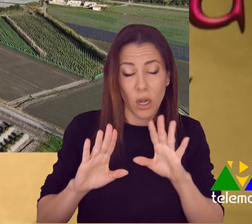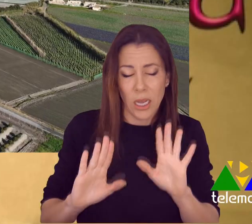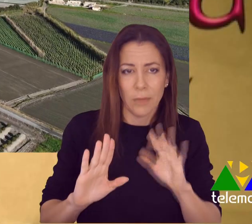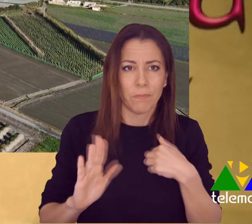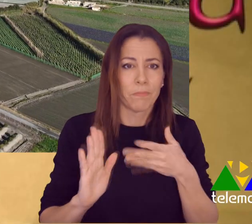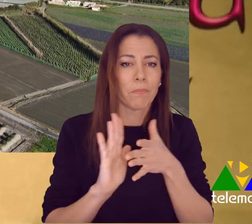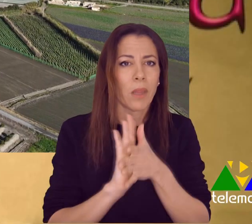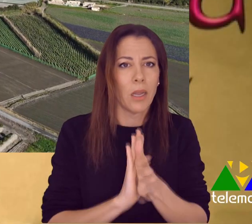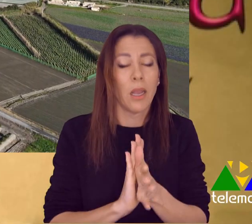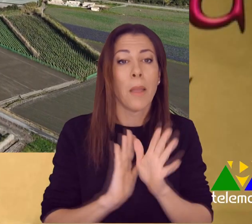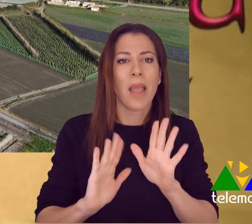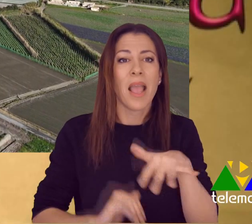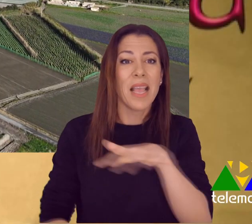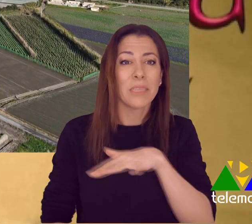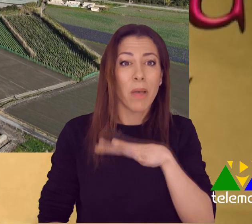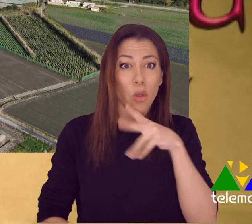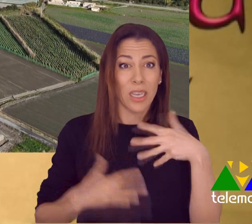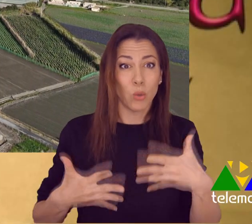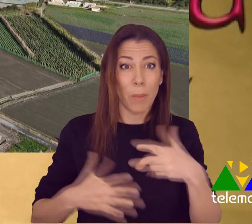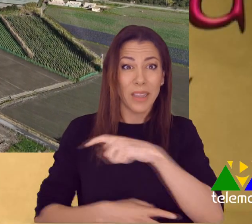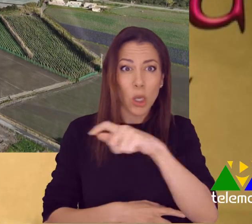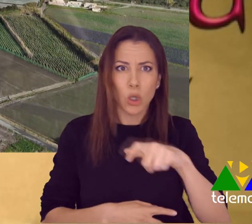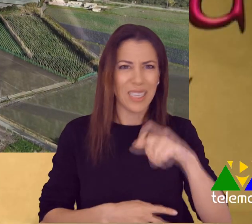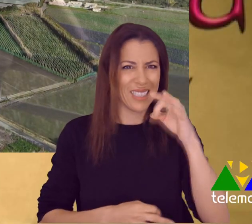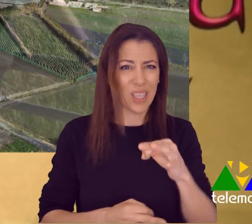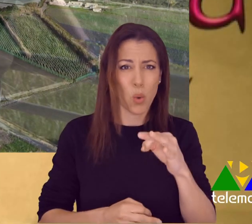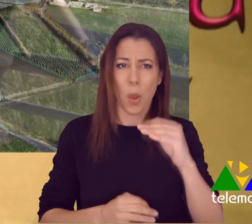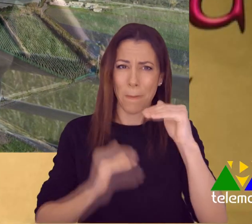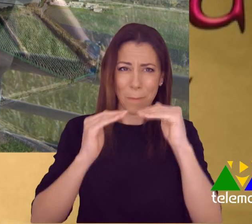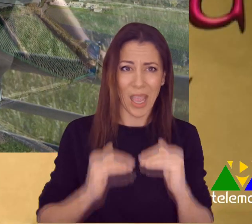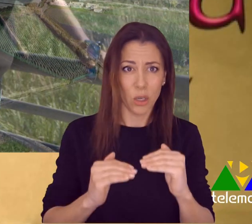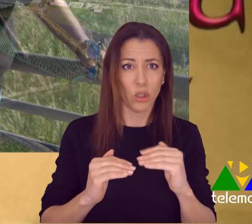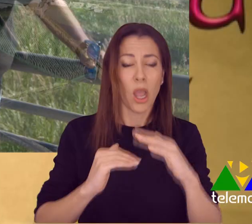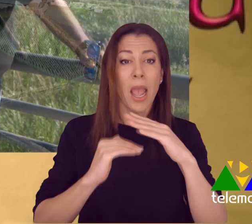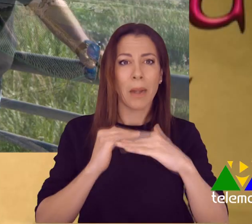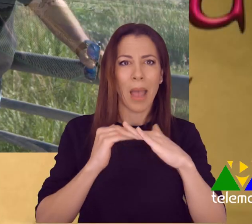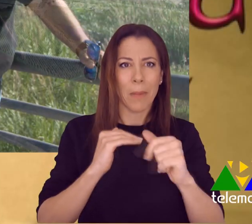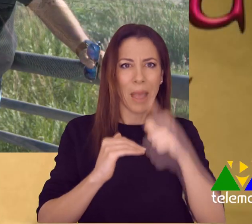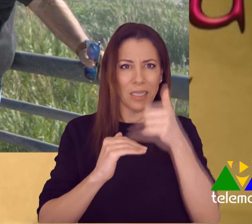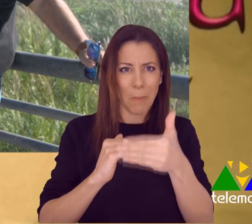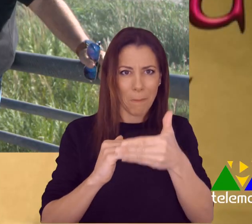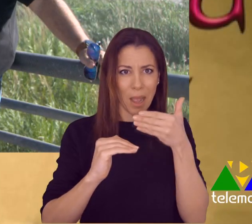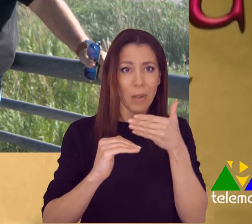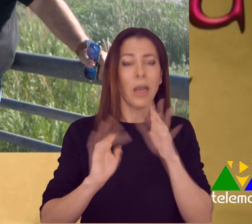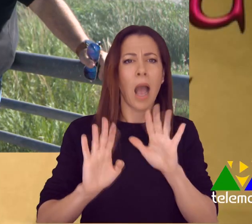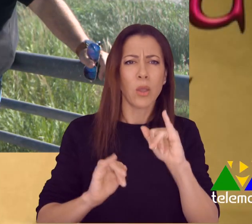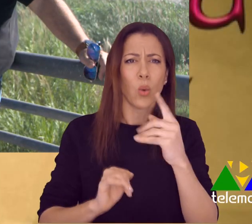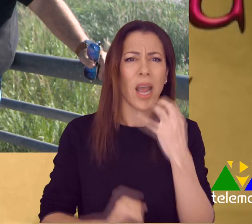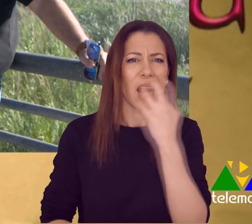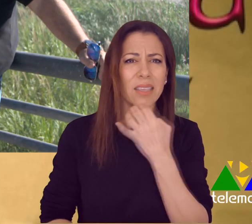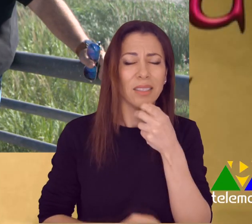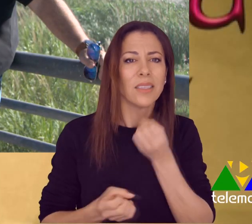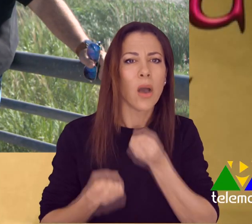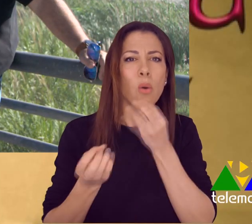seguramente el espacio que hay de costa era menor, es decir, hoy el mar estaba más arriba. Hay incluso alguna leyenda que decía que el